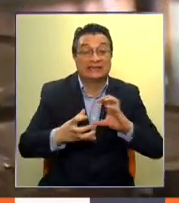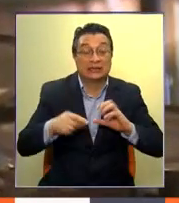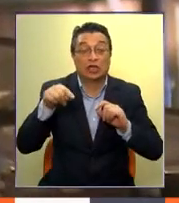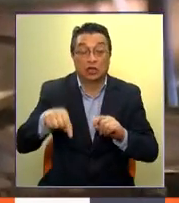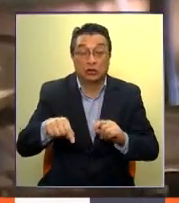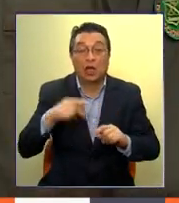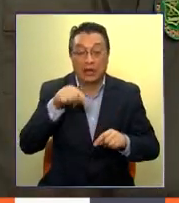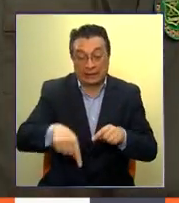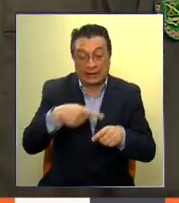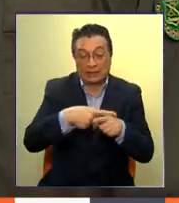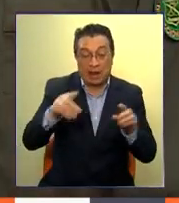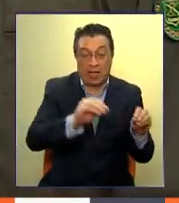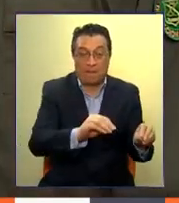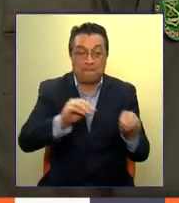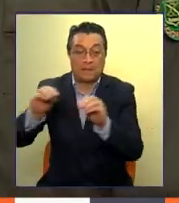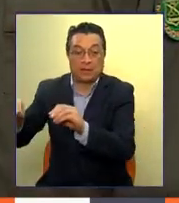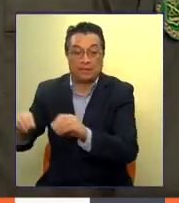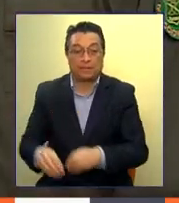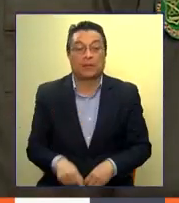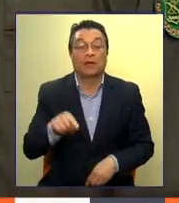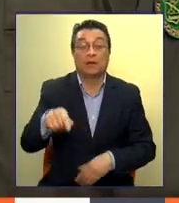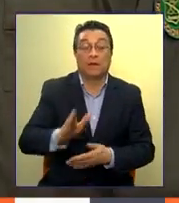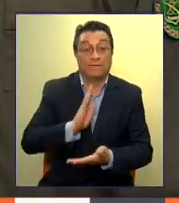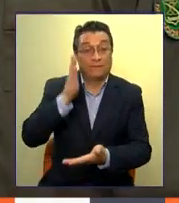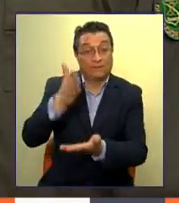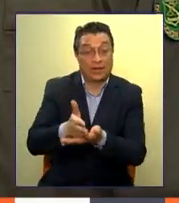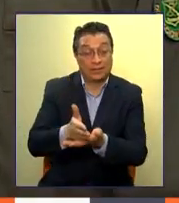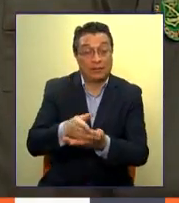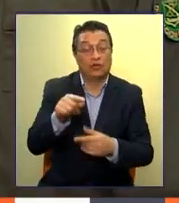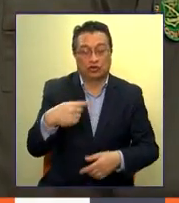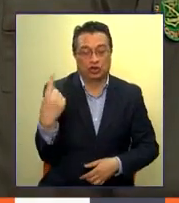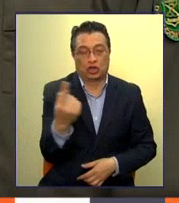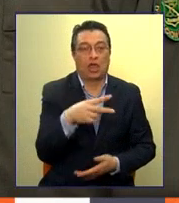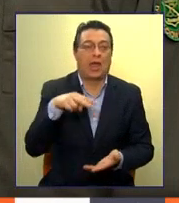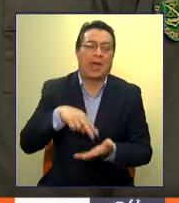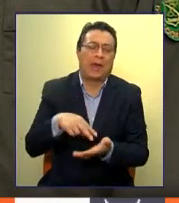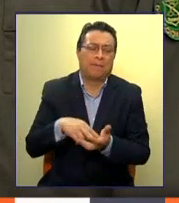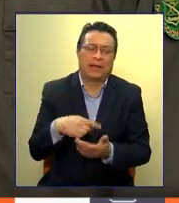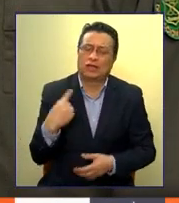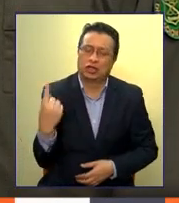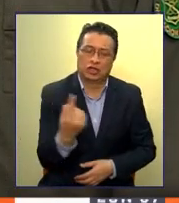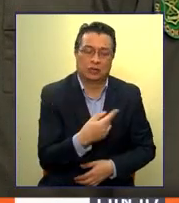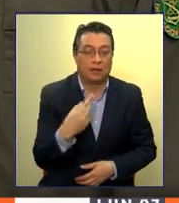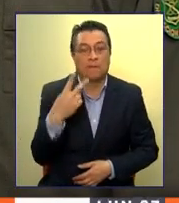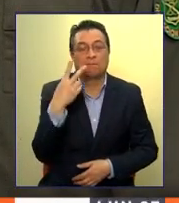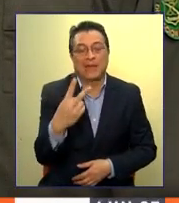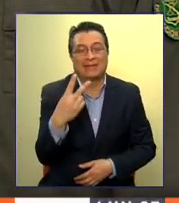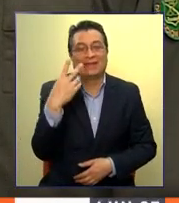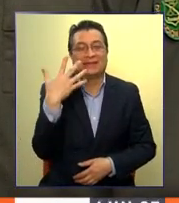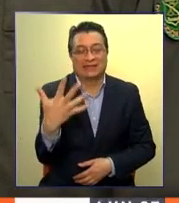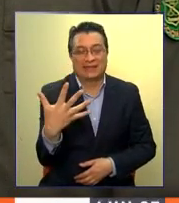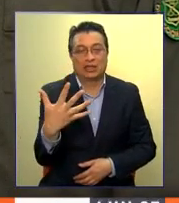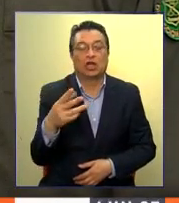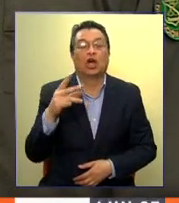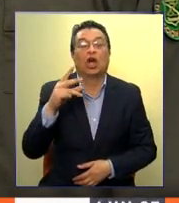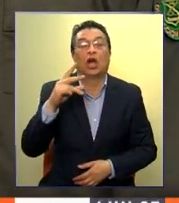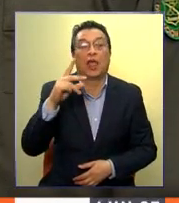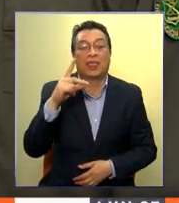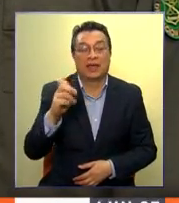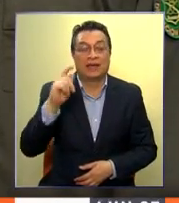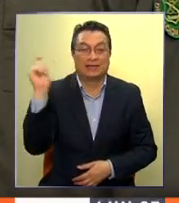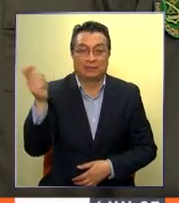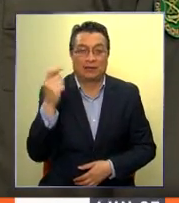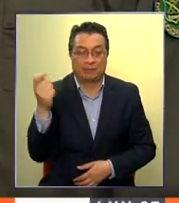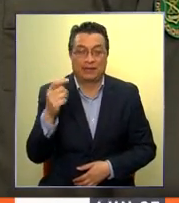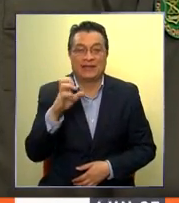se extendió cuyo término esperamos todo que sea el 25 de septiembre